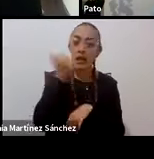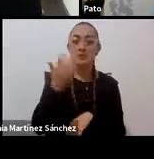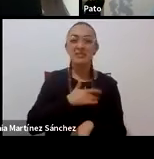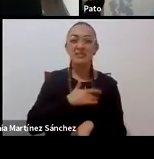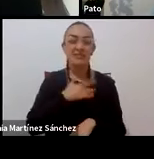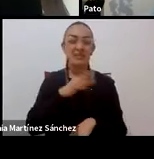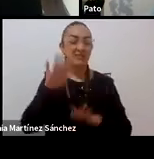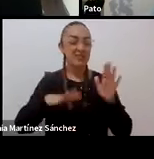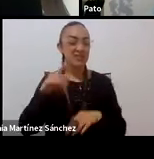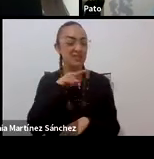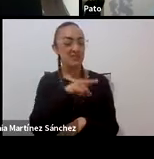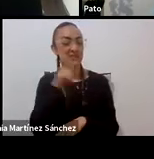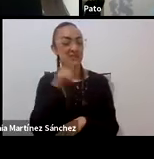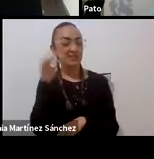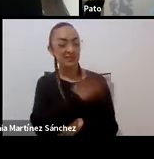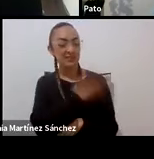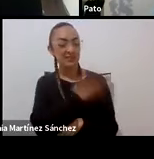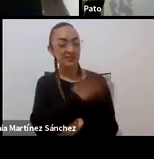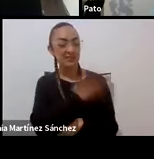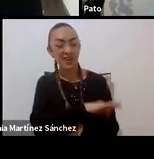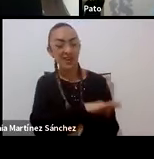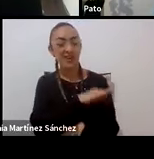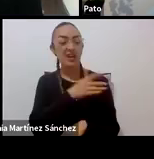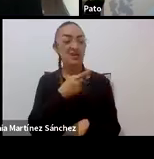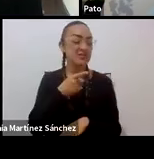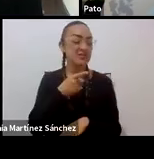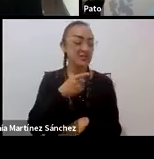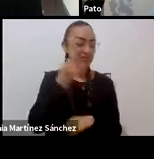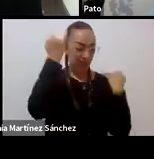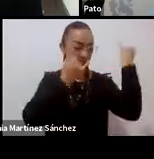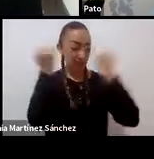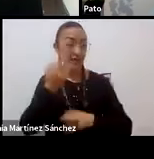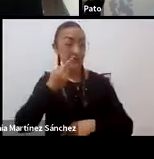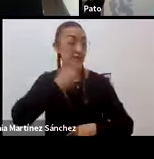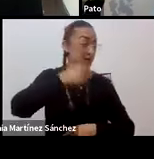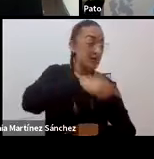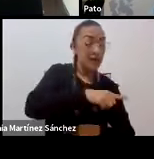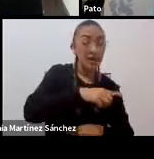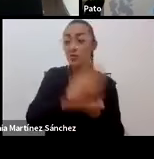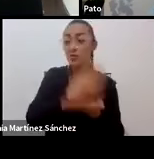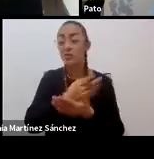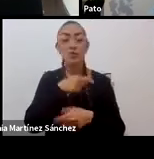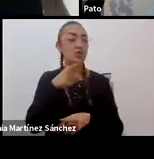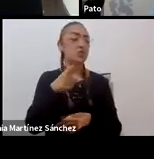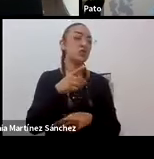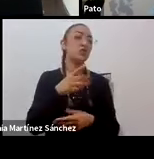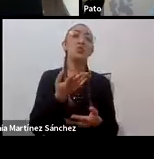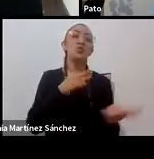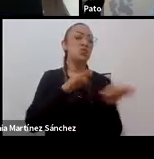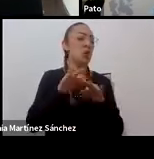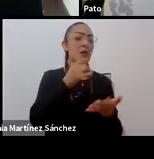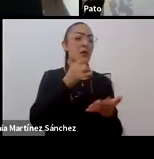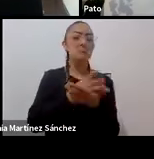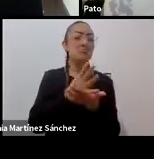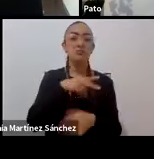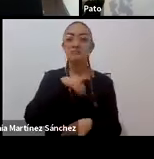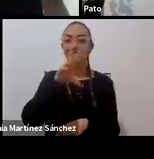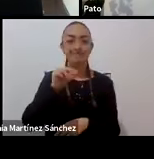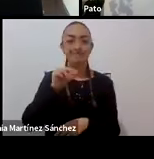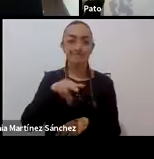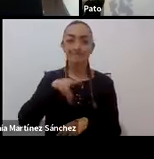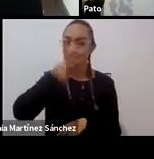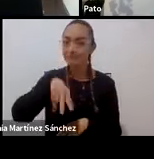sientan demagógico, que no sientan que realmente estás cumpliendo por cumplir. Es muy desafiante, pero